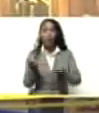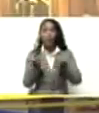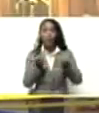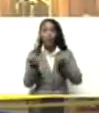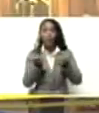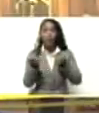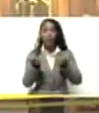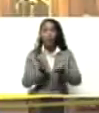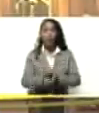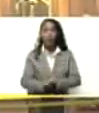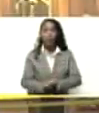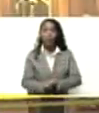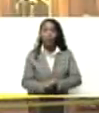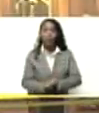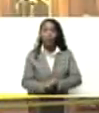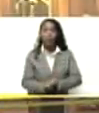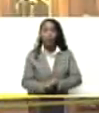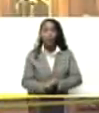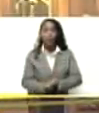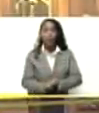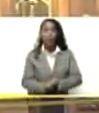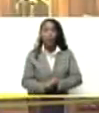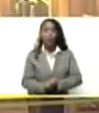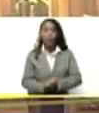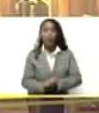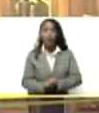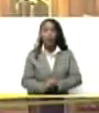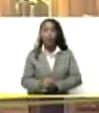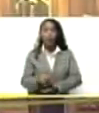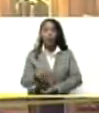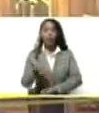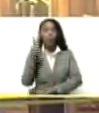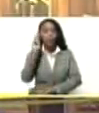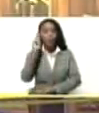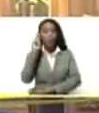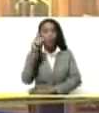universitaria todos los sectores se postularon